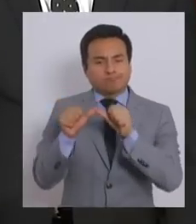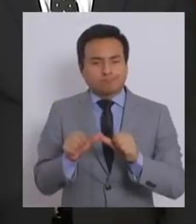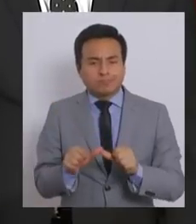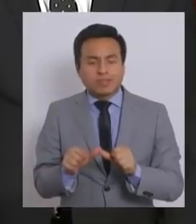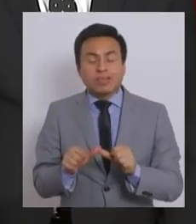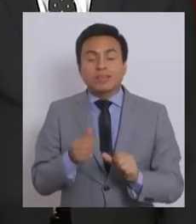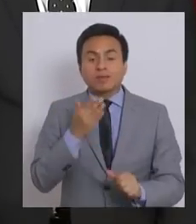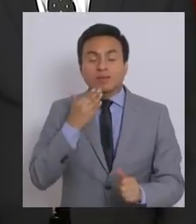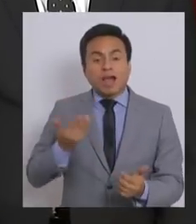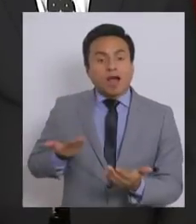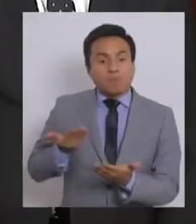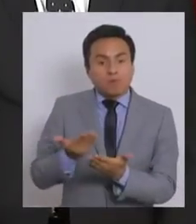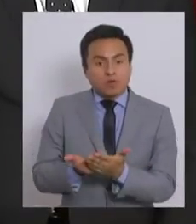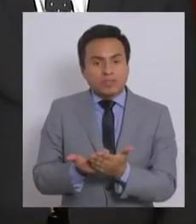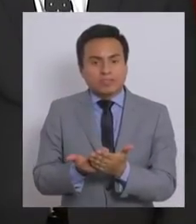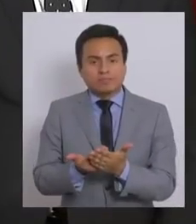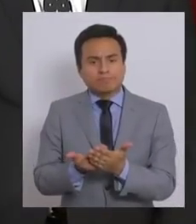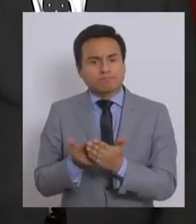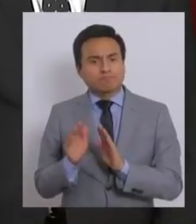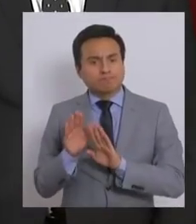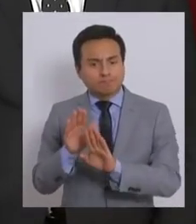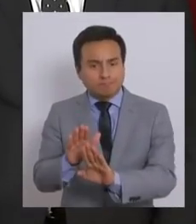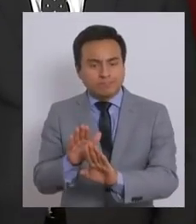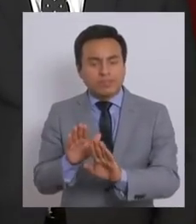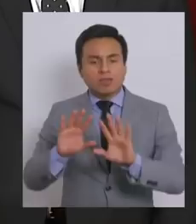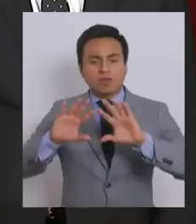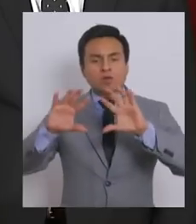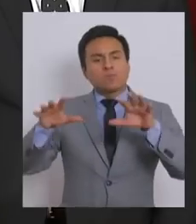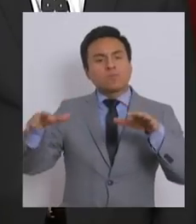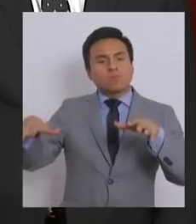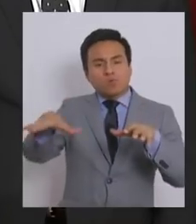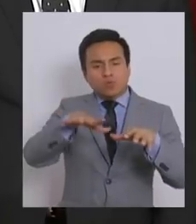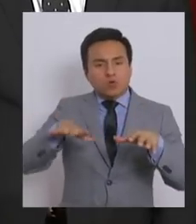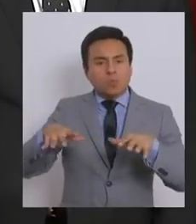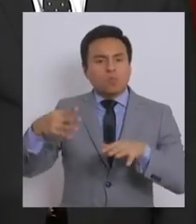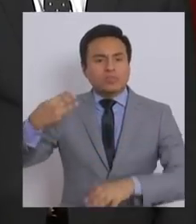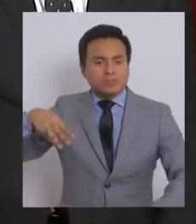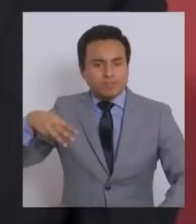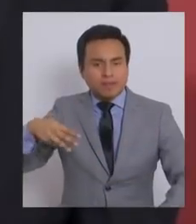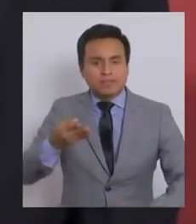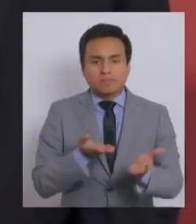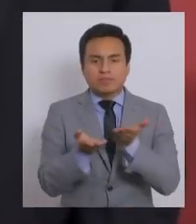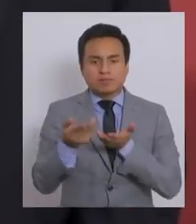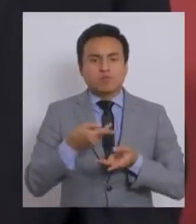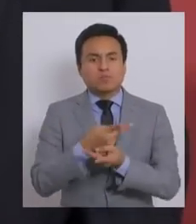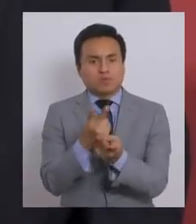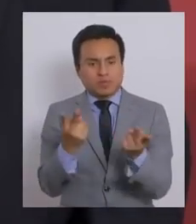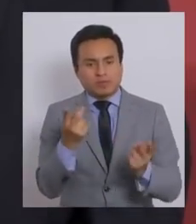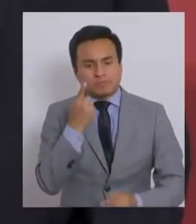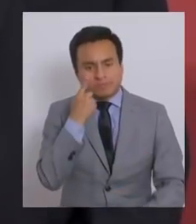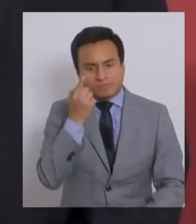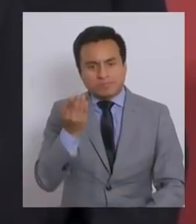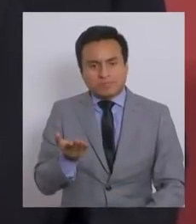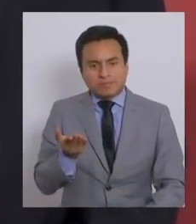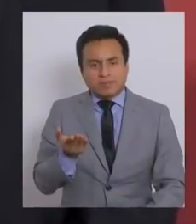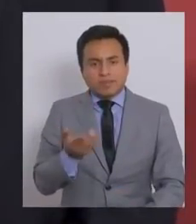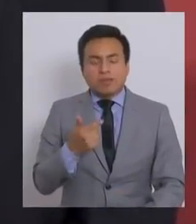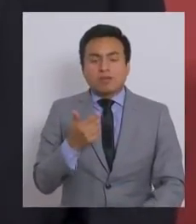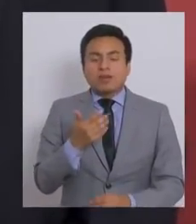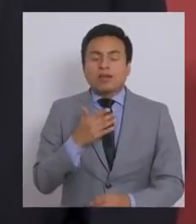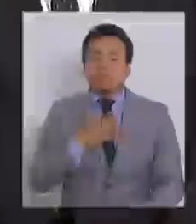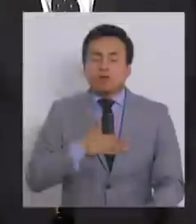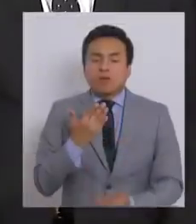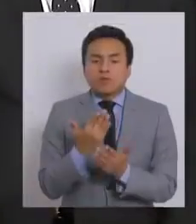sus aportes y contribuciones en el mundo municipal y en el mundo del servicio público. Quiero aprovechar